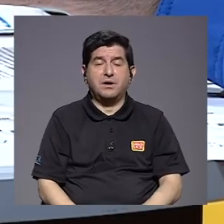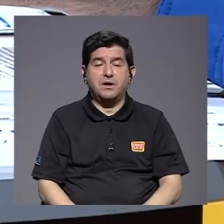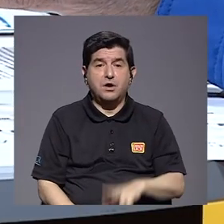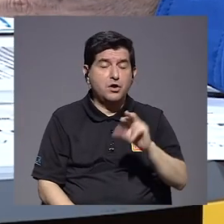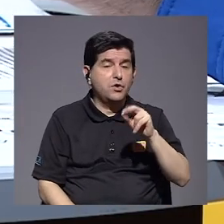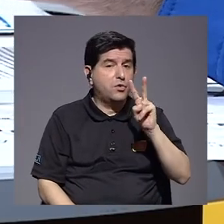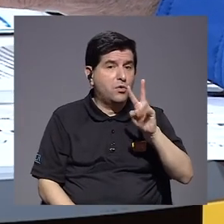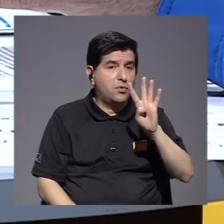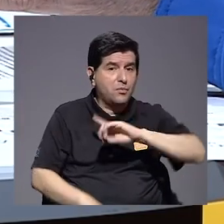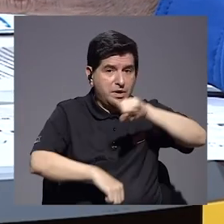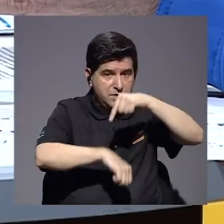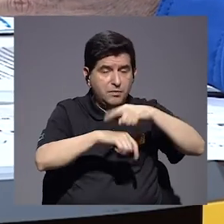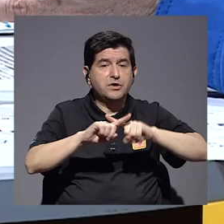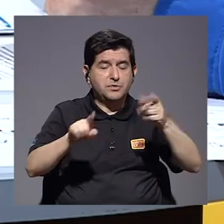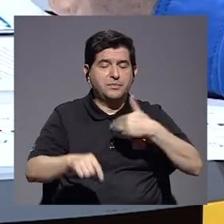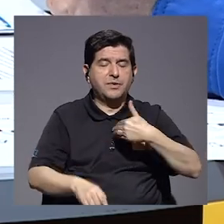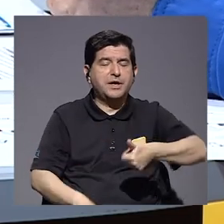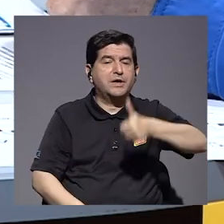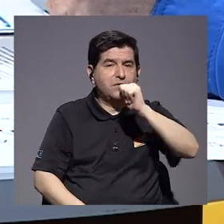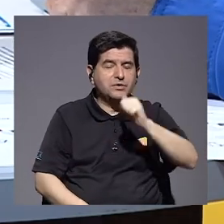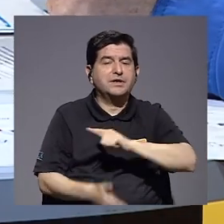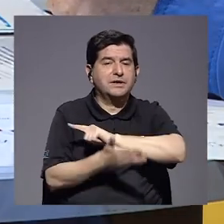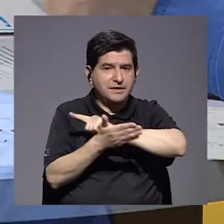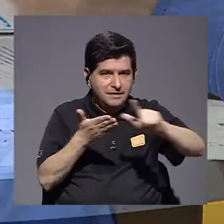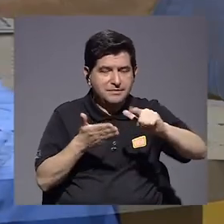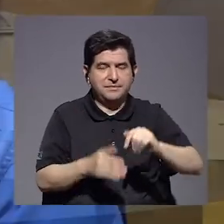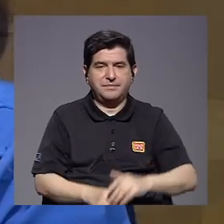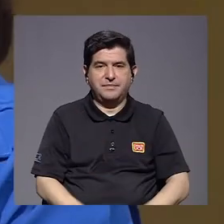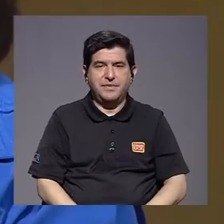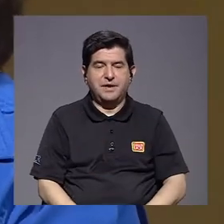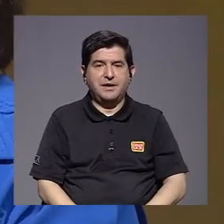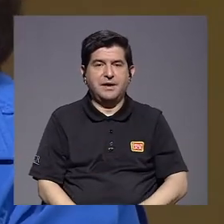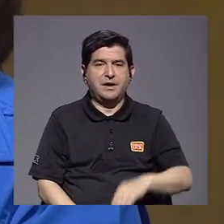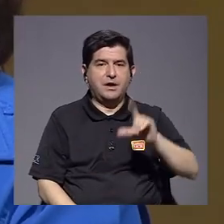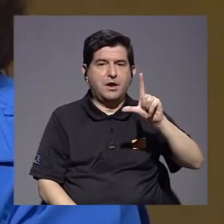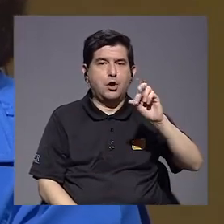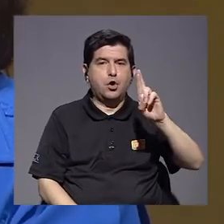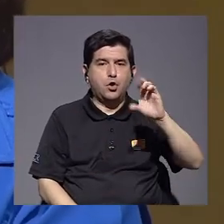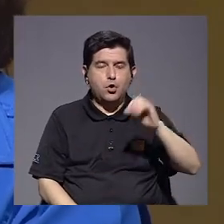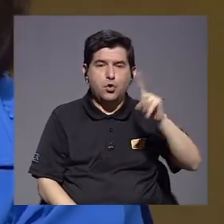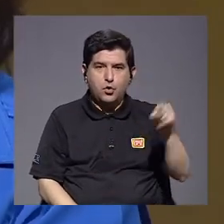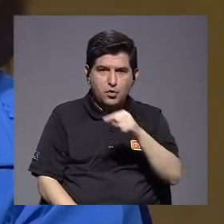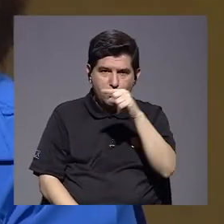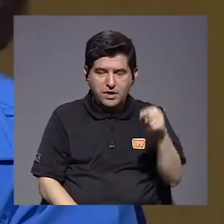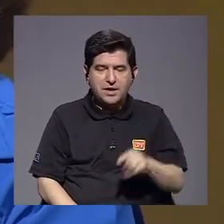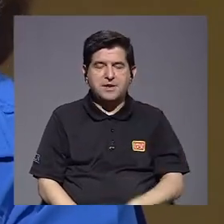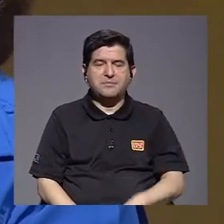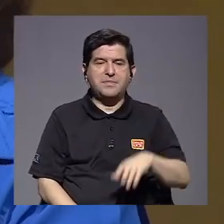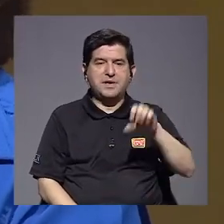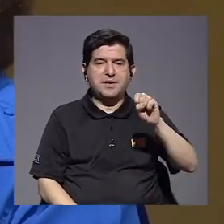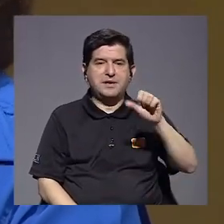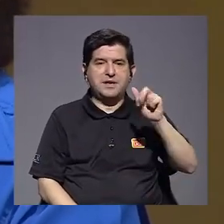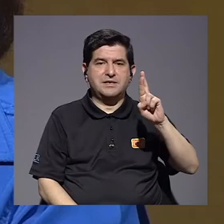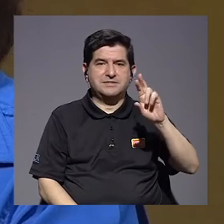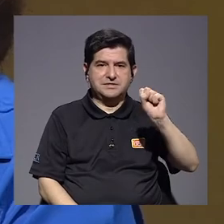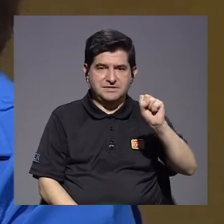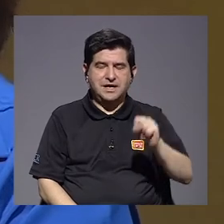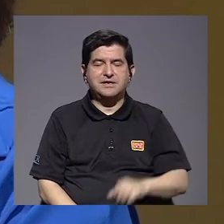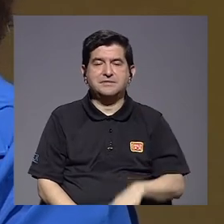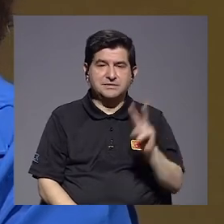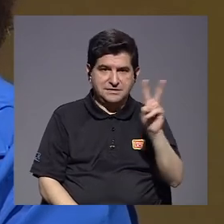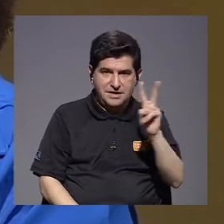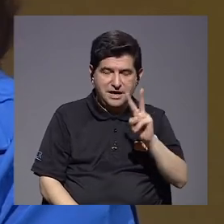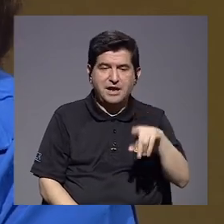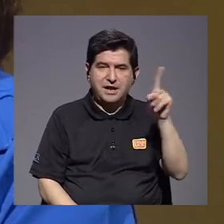agua las 24 horas, sí tienen agua, y es agua potable. El cloro elimina el SARS, elimina el